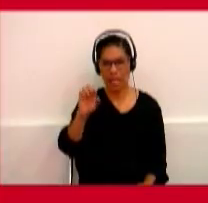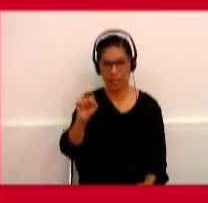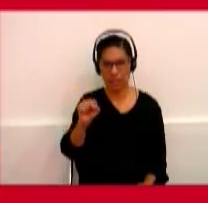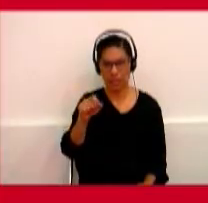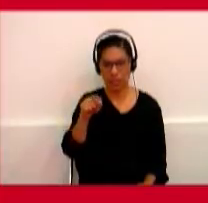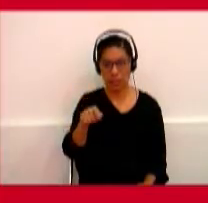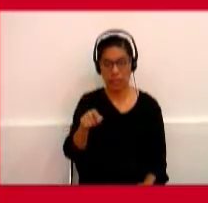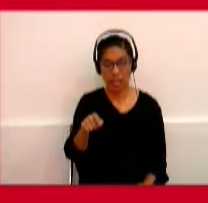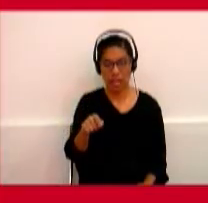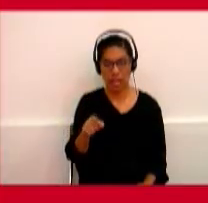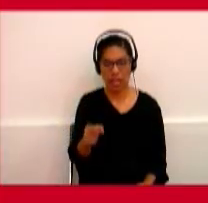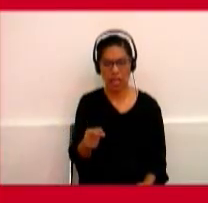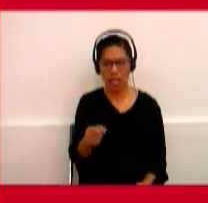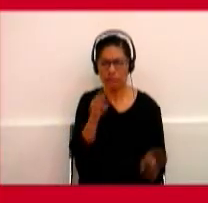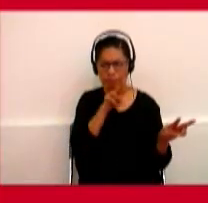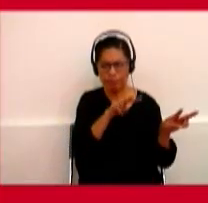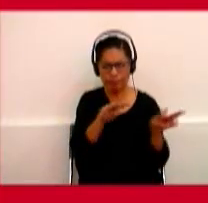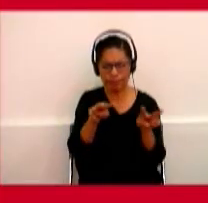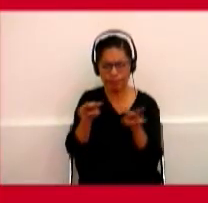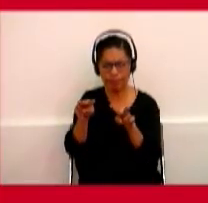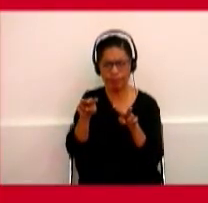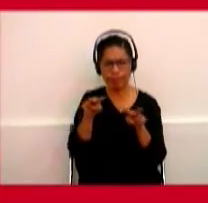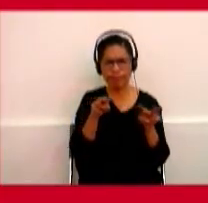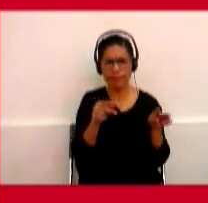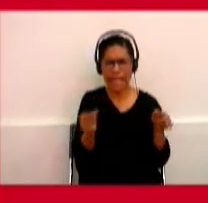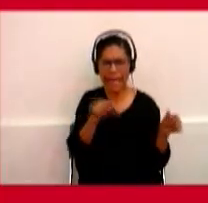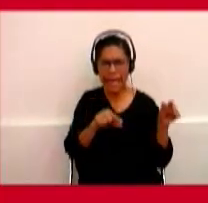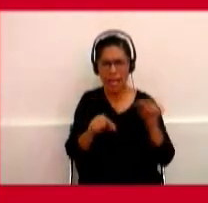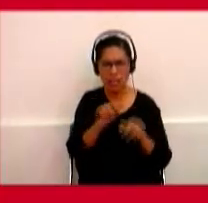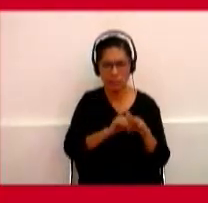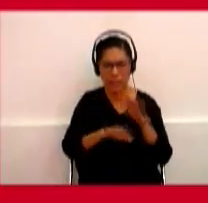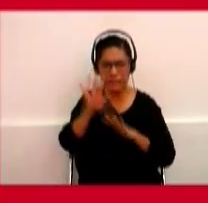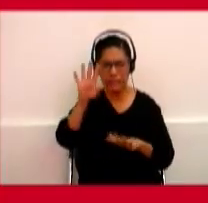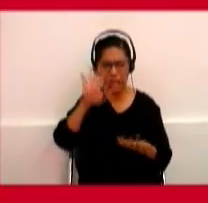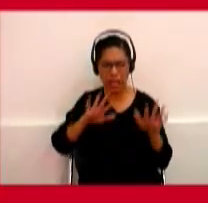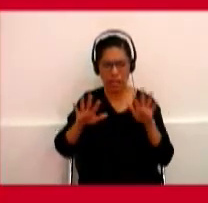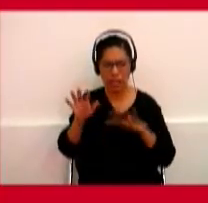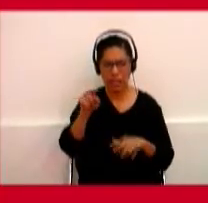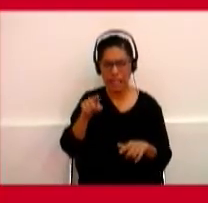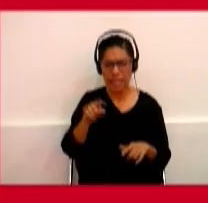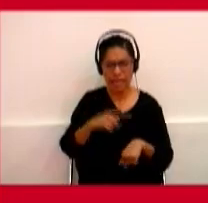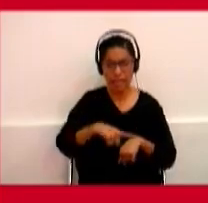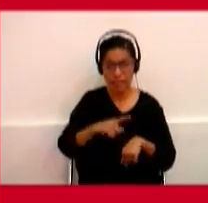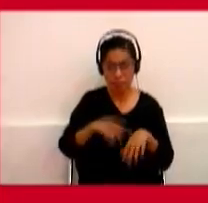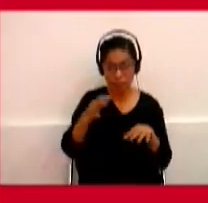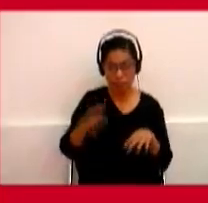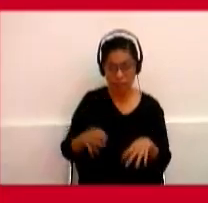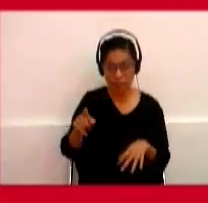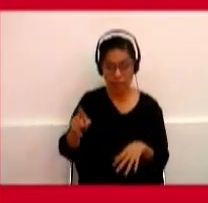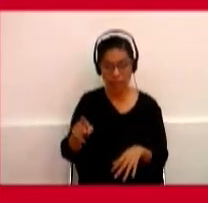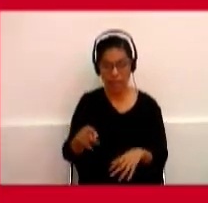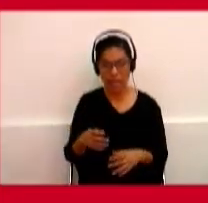y en tiempo real de la velocidad de la flota de acarreo mediante mapas de calor. Gracias.